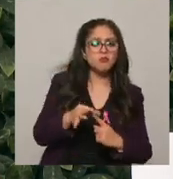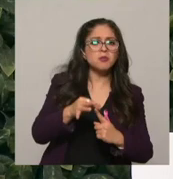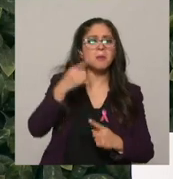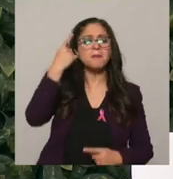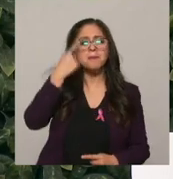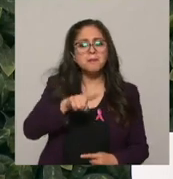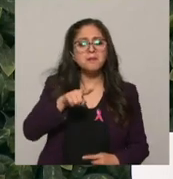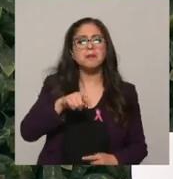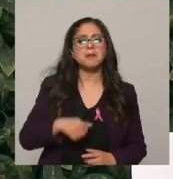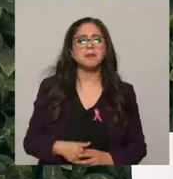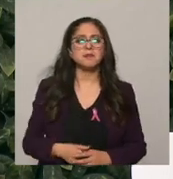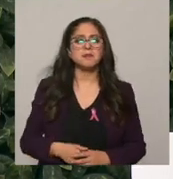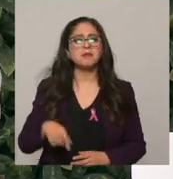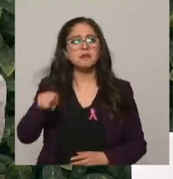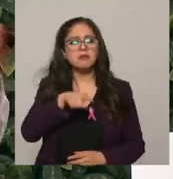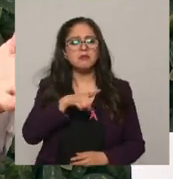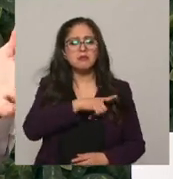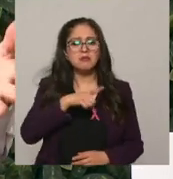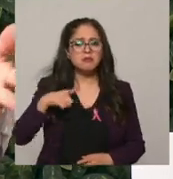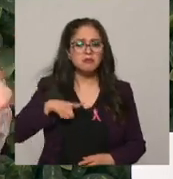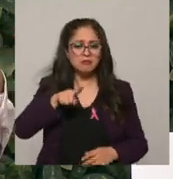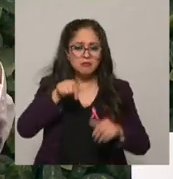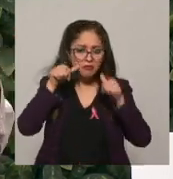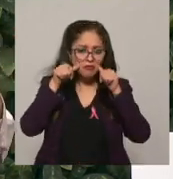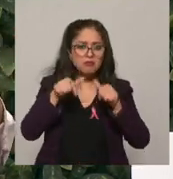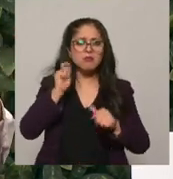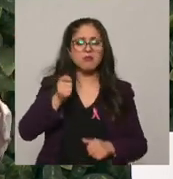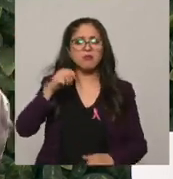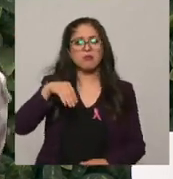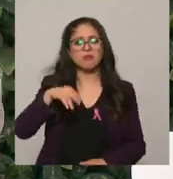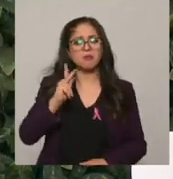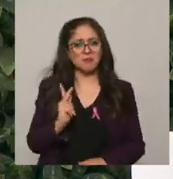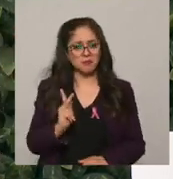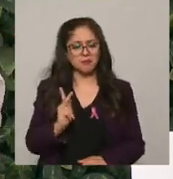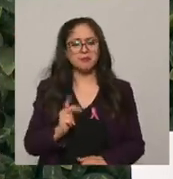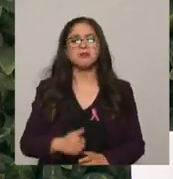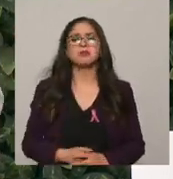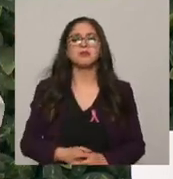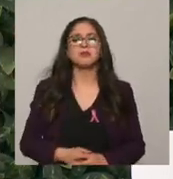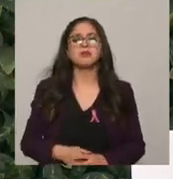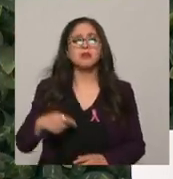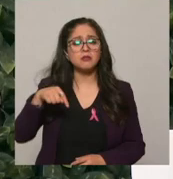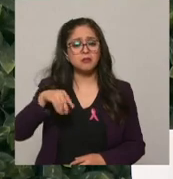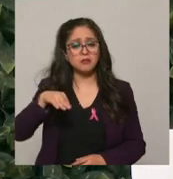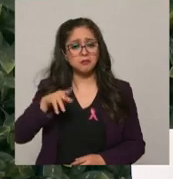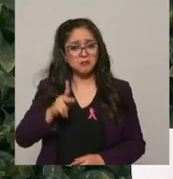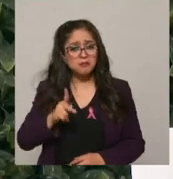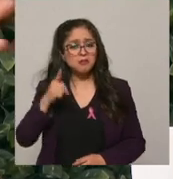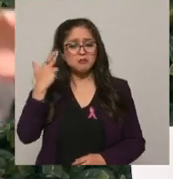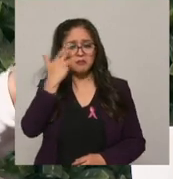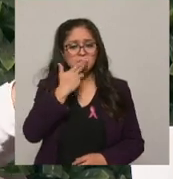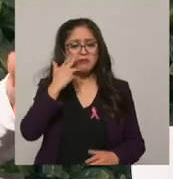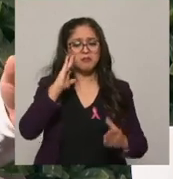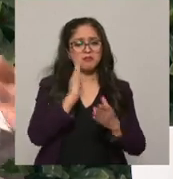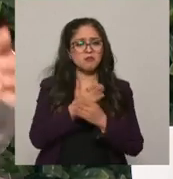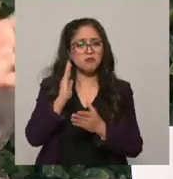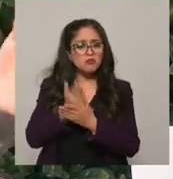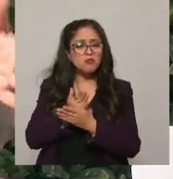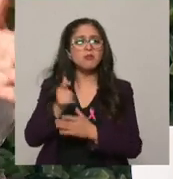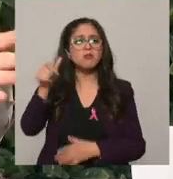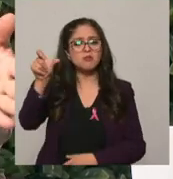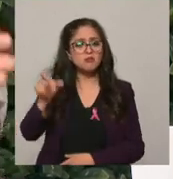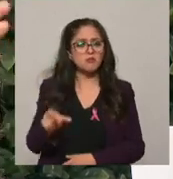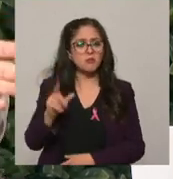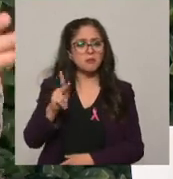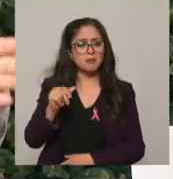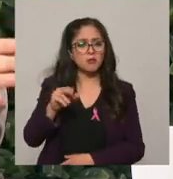sea atendido por el Ministerio Público. El Ministerio Público integra la carpeta, integra la averiguación. En el caso de Paola,